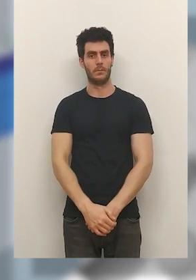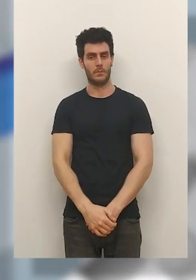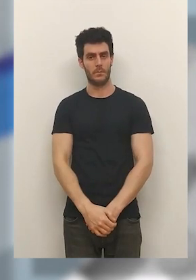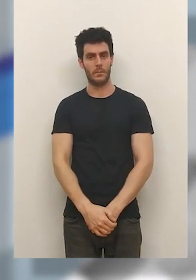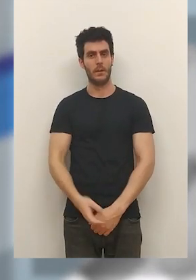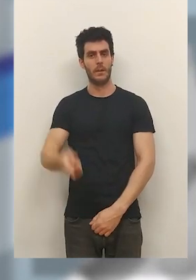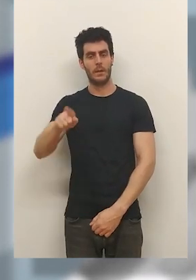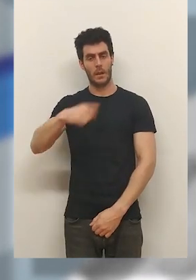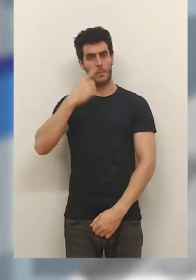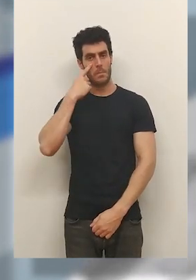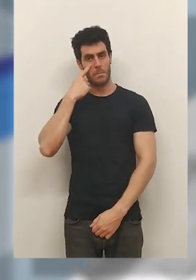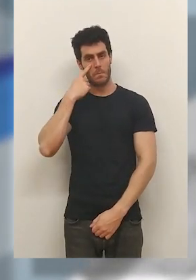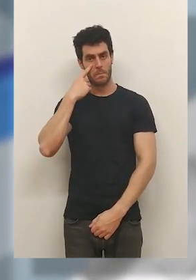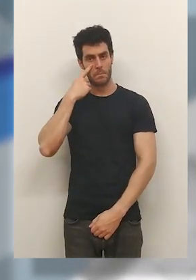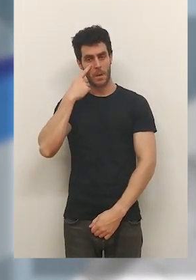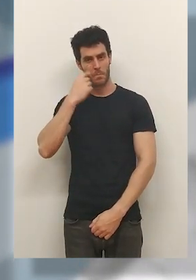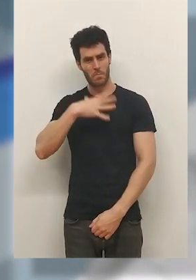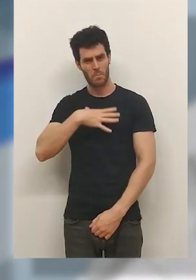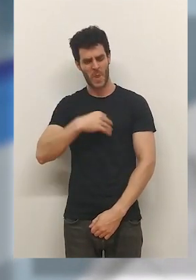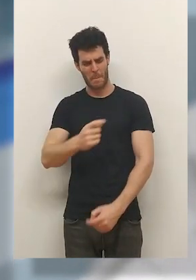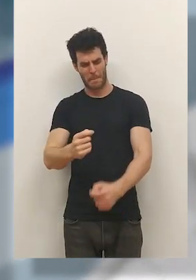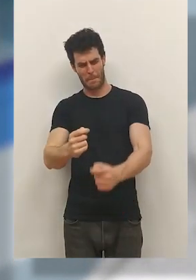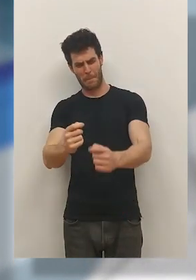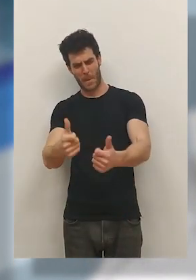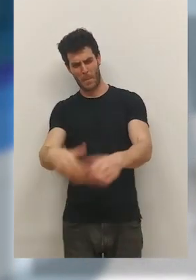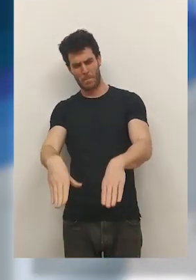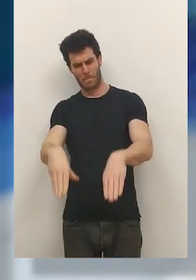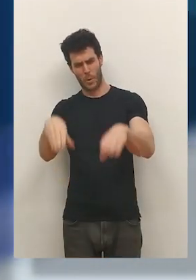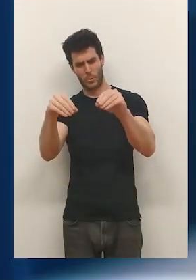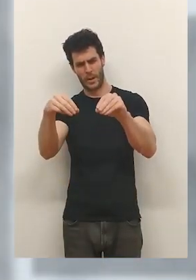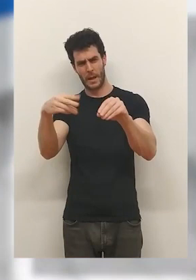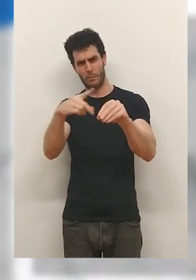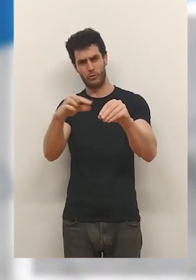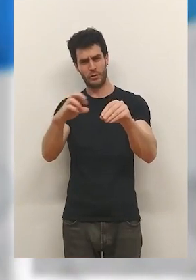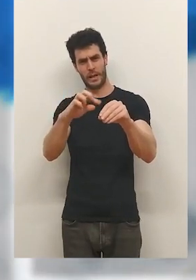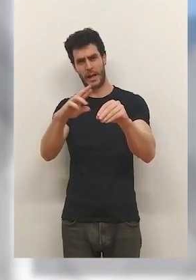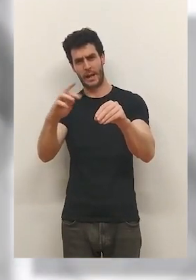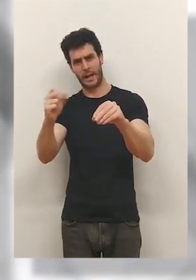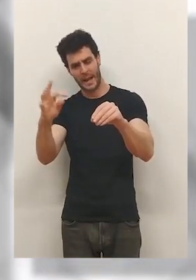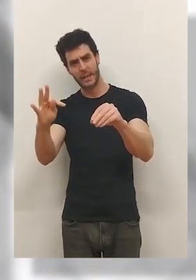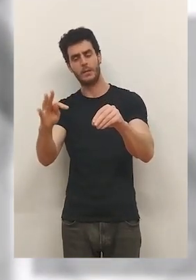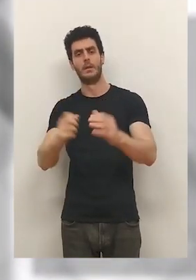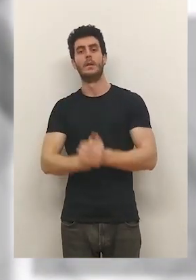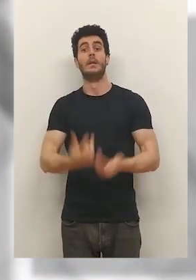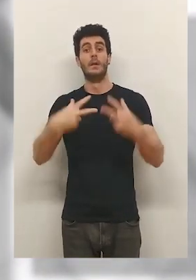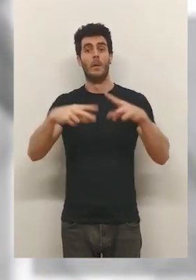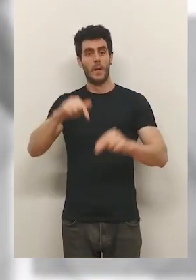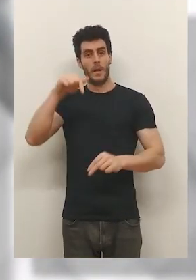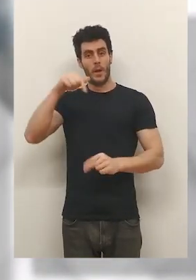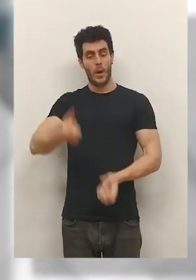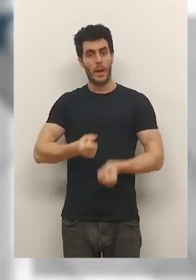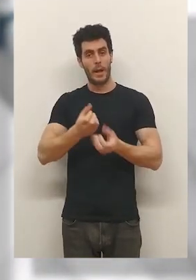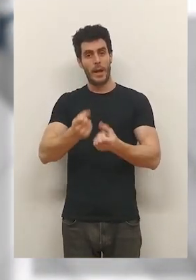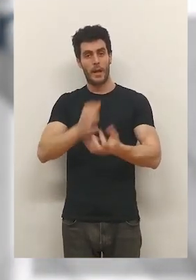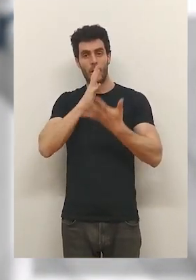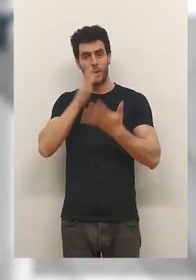¿Habrá también quien vea un pedazo de la montaña de Montserrat? Pues así terminamos hoy